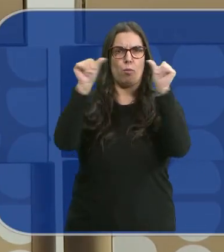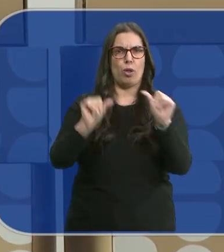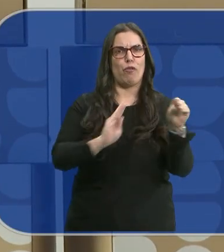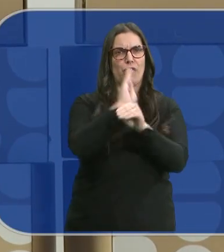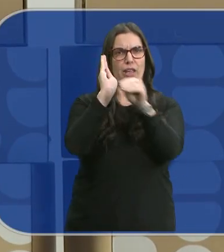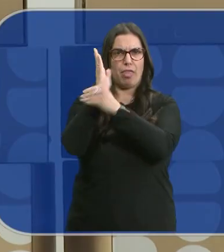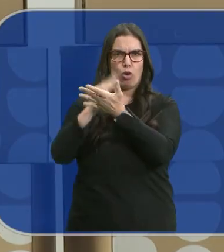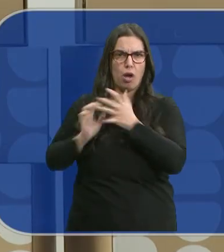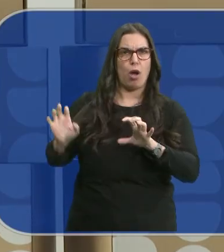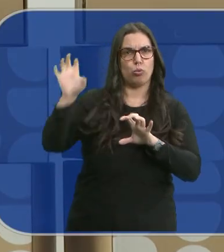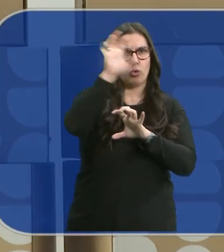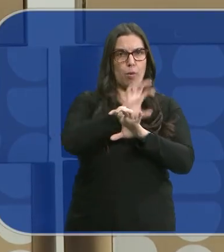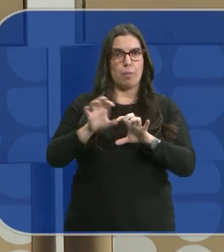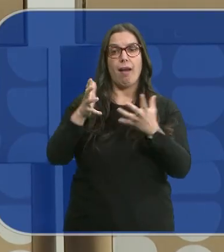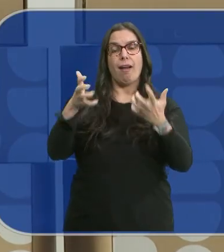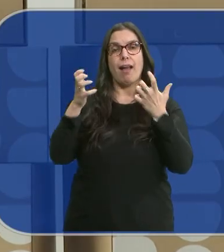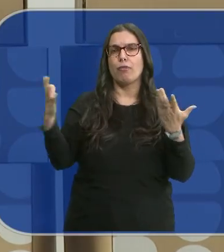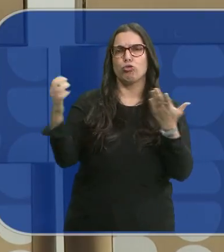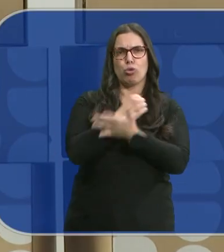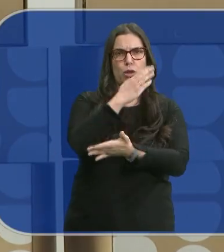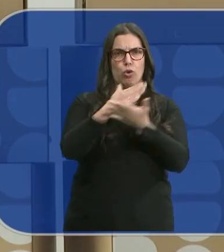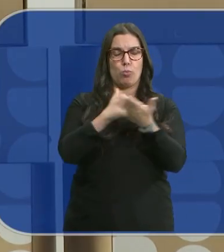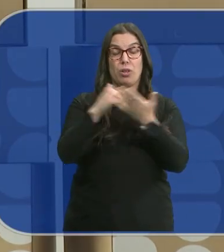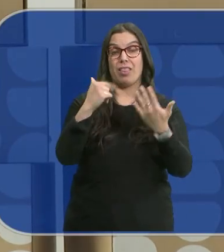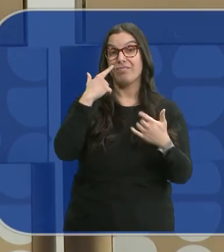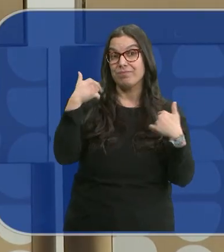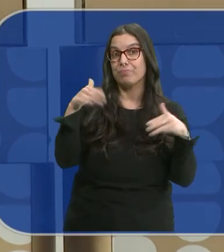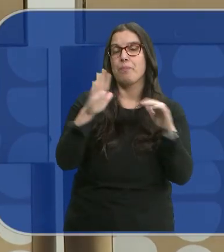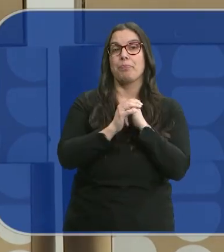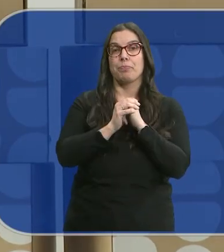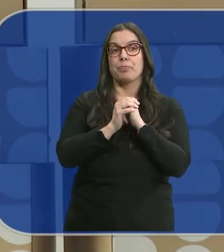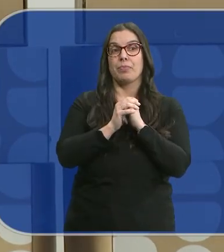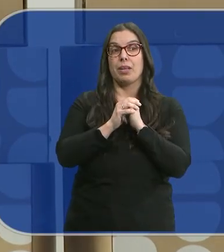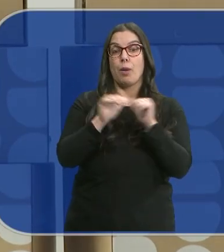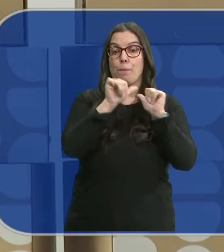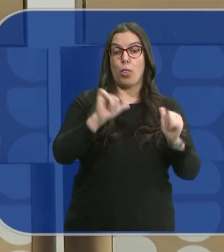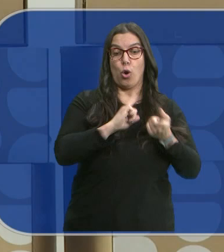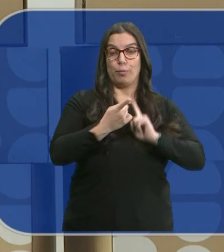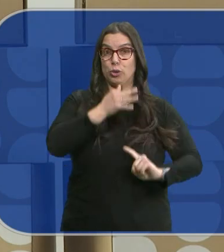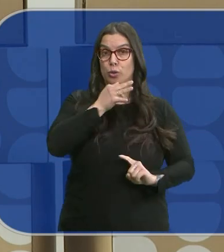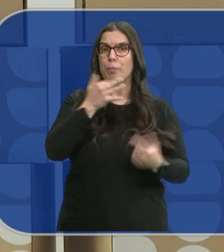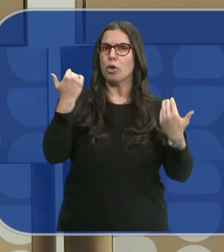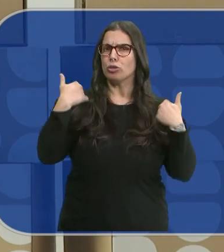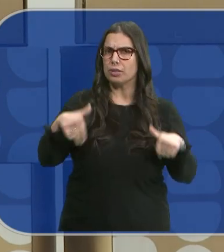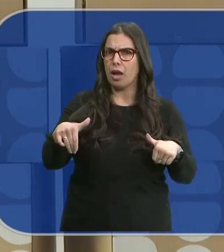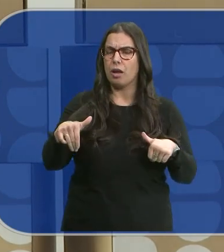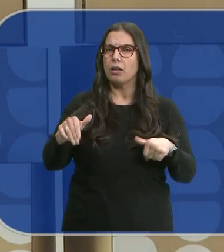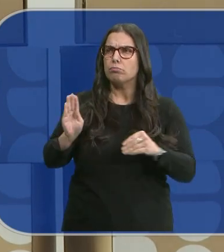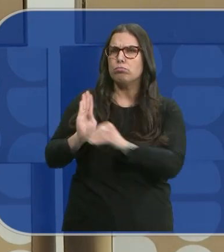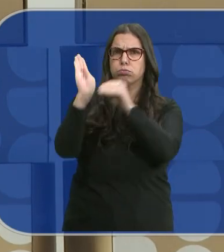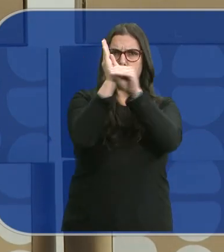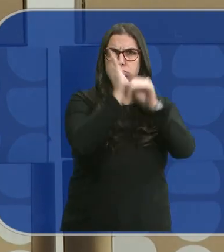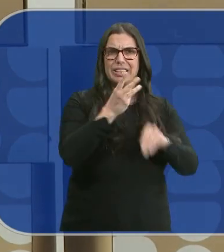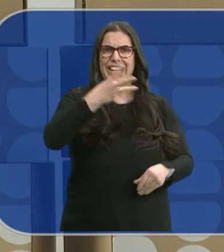autonómica y van a ganar todas las comunidades autónomas. Es más, sin haber cambiado el modelo, insisto, ya han recibido